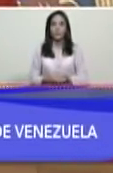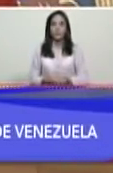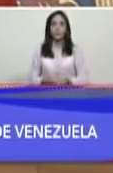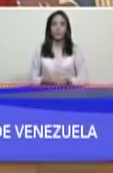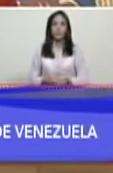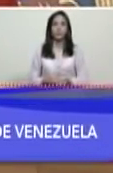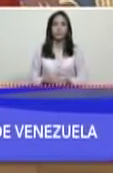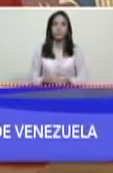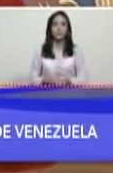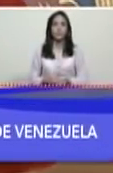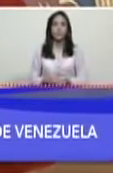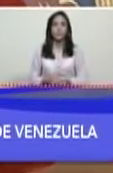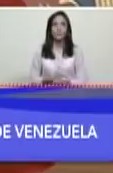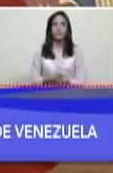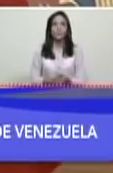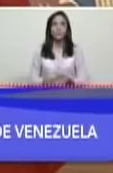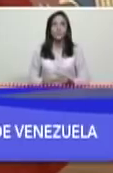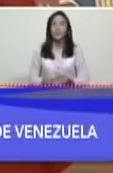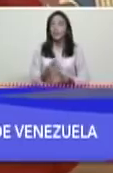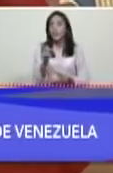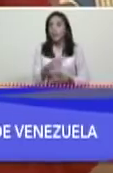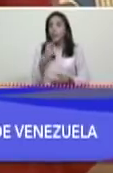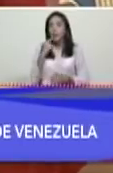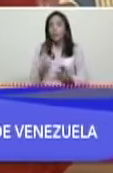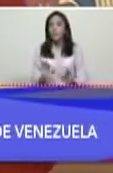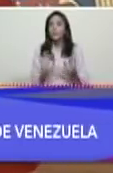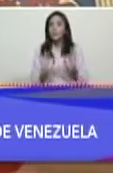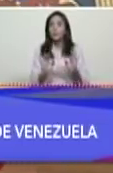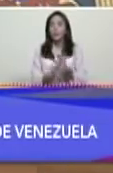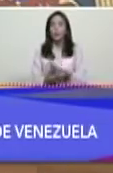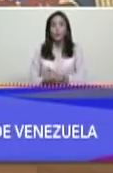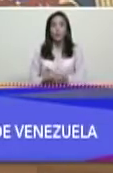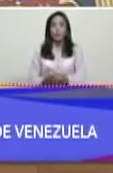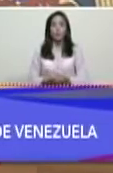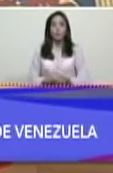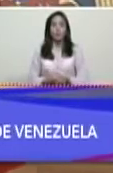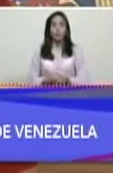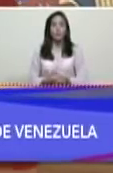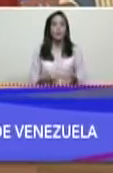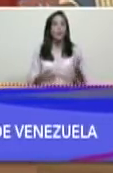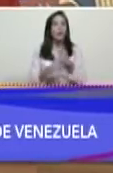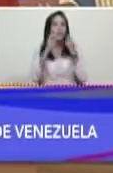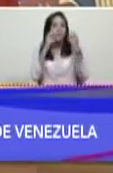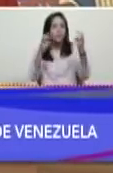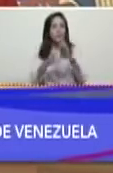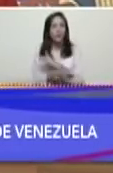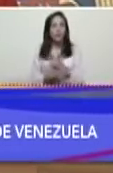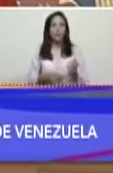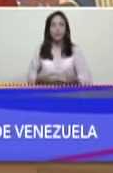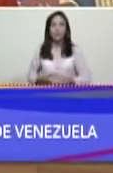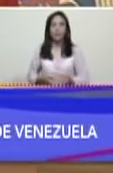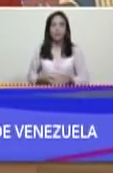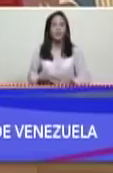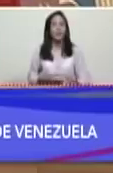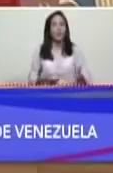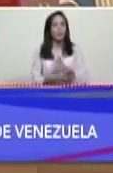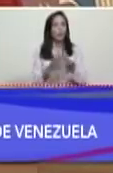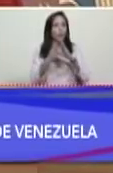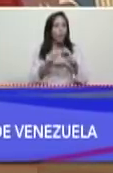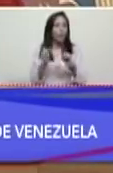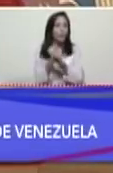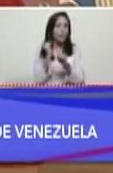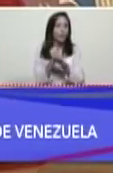los logros que tienen que ver con la visita específica a Moscú. Nosotros estamos construyendo una geopolítica